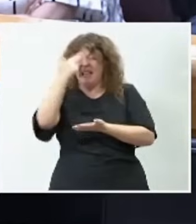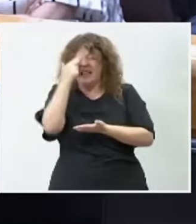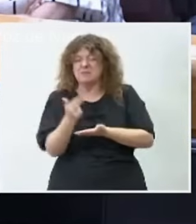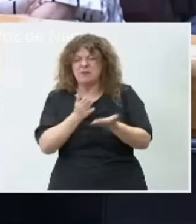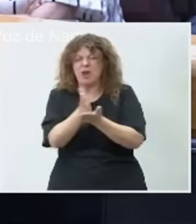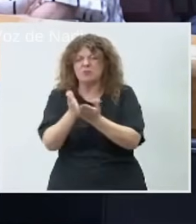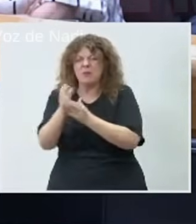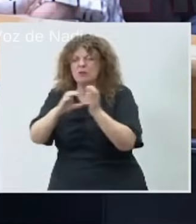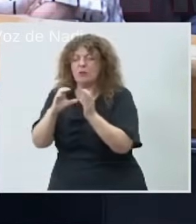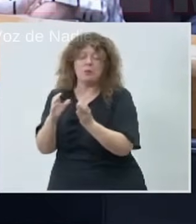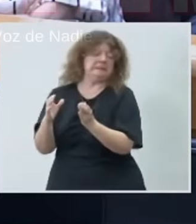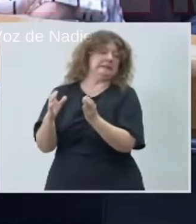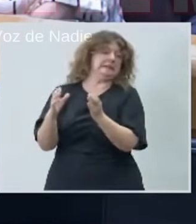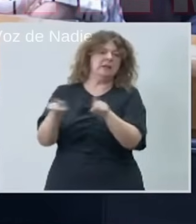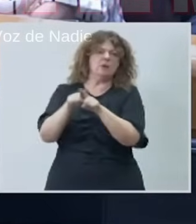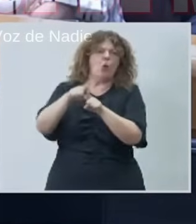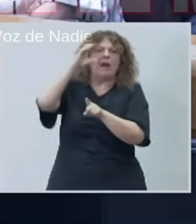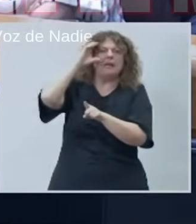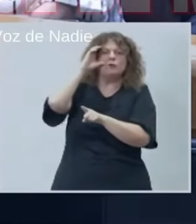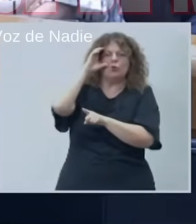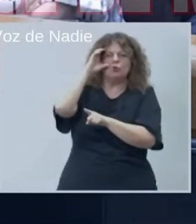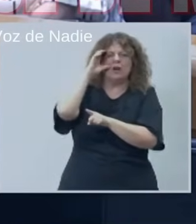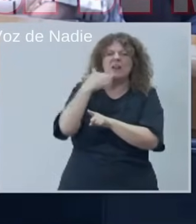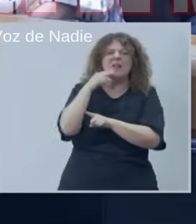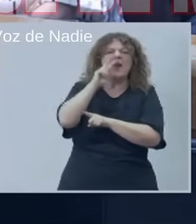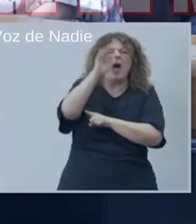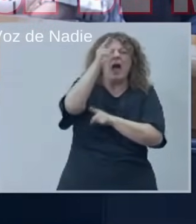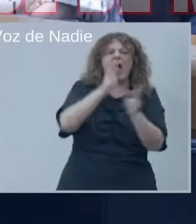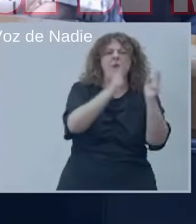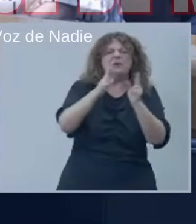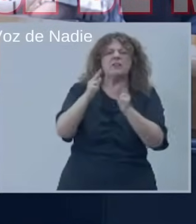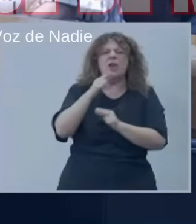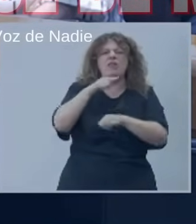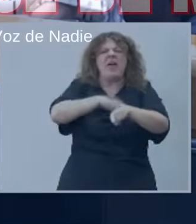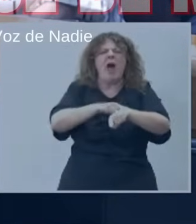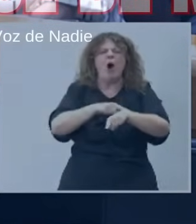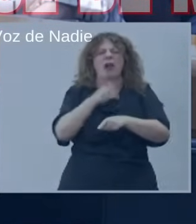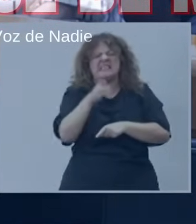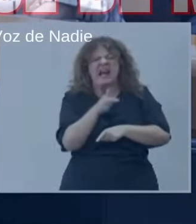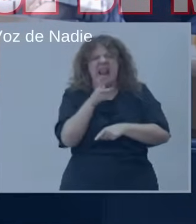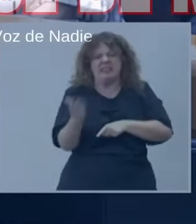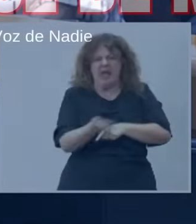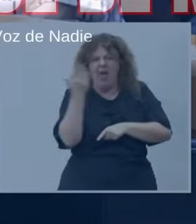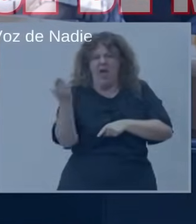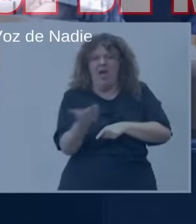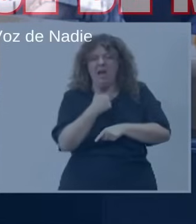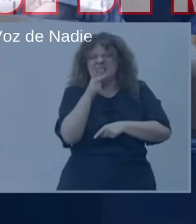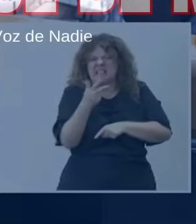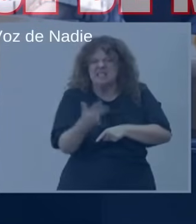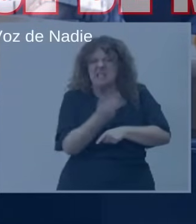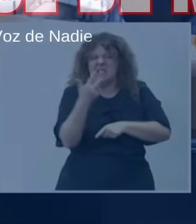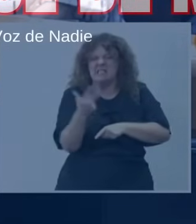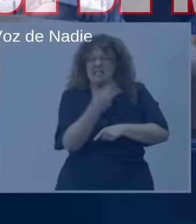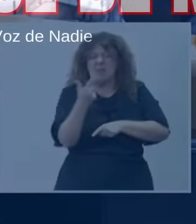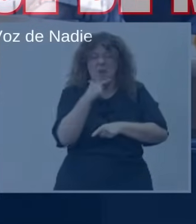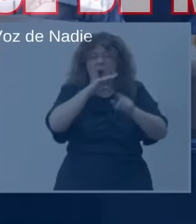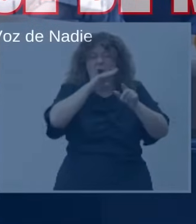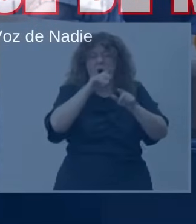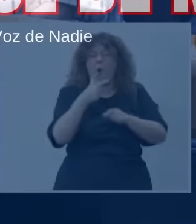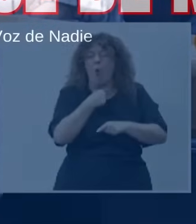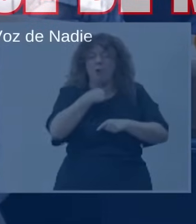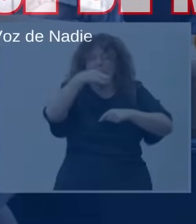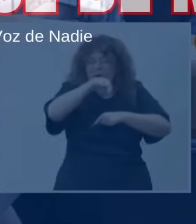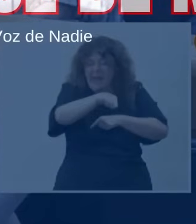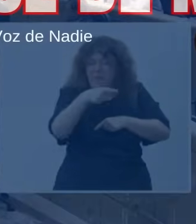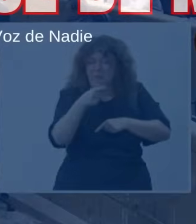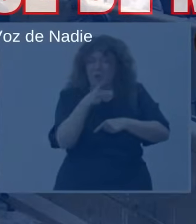cuadruplicados. Y nada ni nadie encuentra la forma de parar semejante locura, sin cruzar los límites que delimitan la democracia que tanto nos ha costado